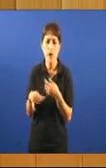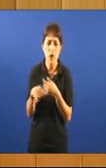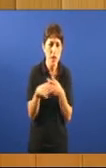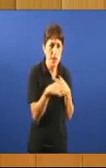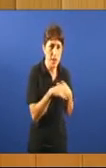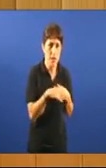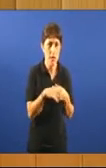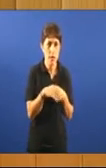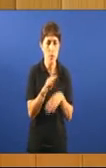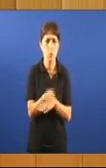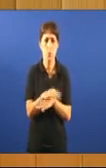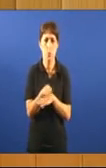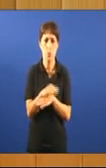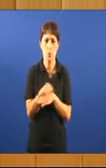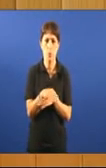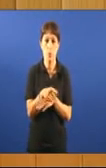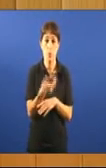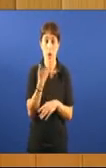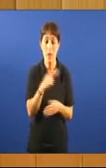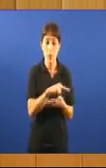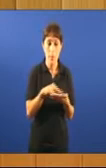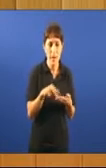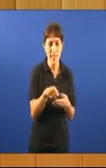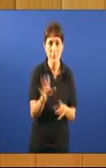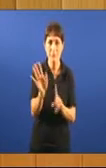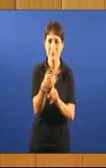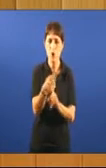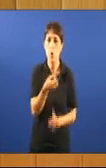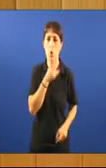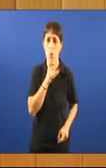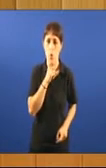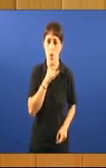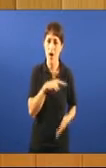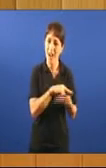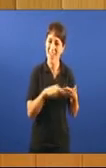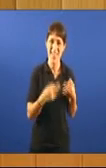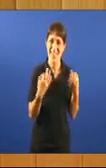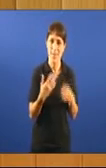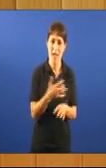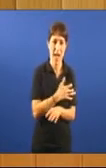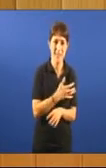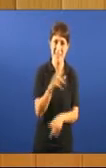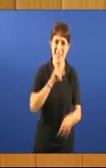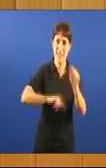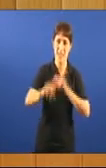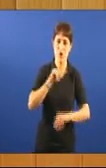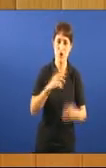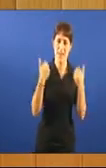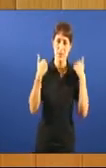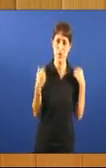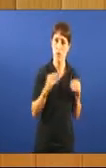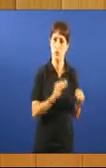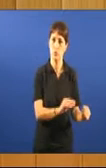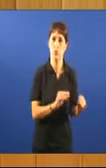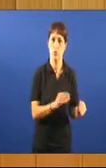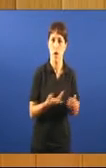iso, Galiza ten que ter capacidade de decisión sobre os seus recursos agrarios e pesqueiros. Mire, Galiza produce